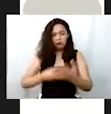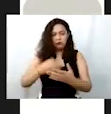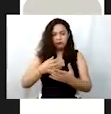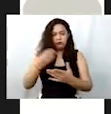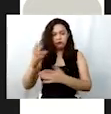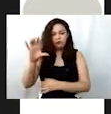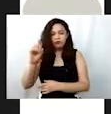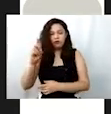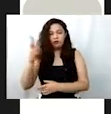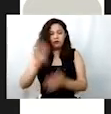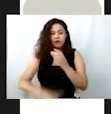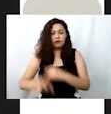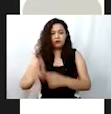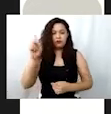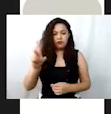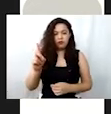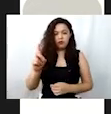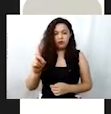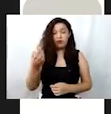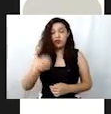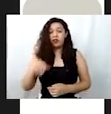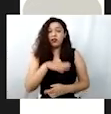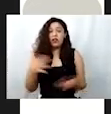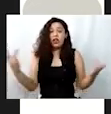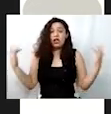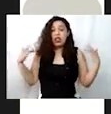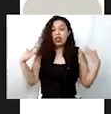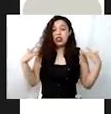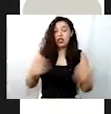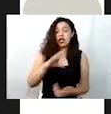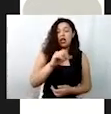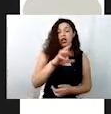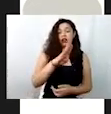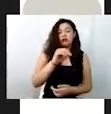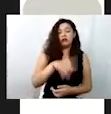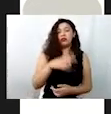2030 y ser neutra en carbono en 2050.